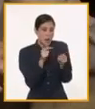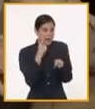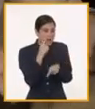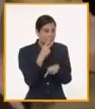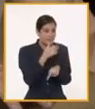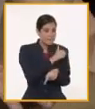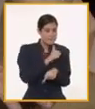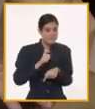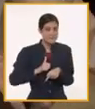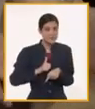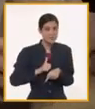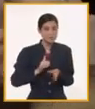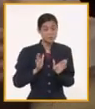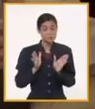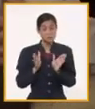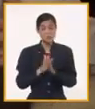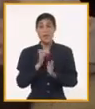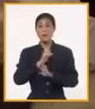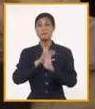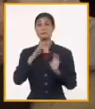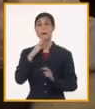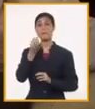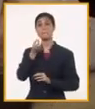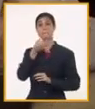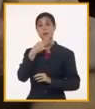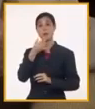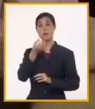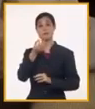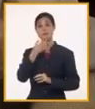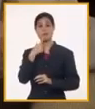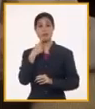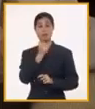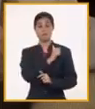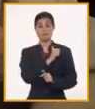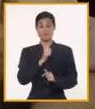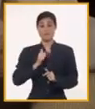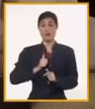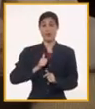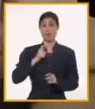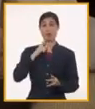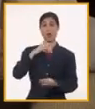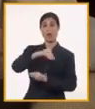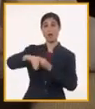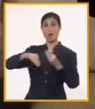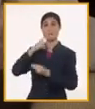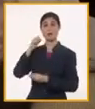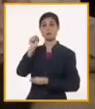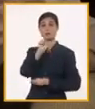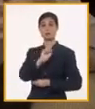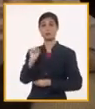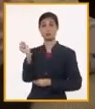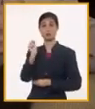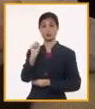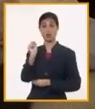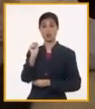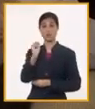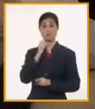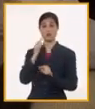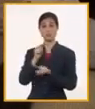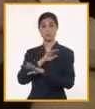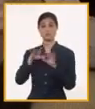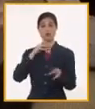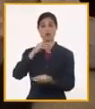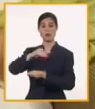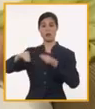la medicina privada ya a la medicina socialista. Ese fue el trabajito difícil, que hubo que hacerlo así poco a